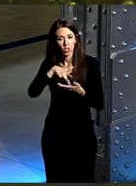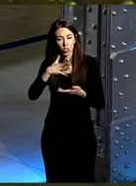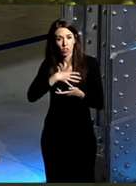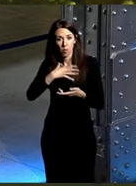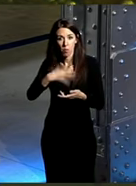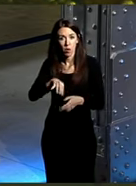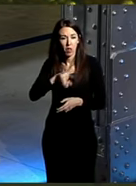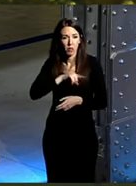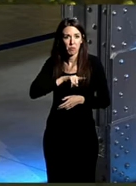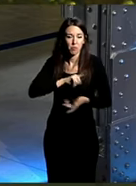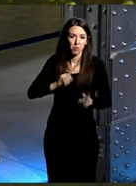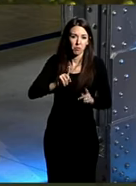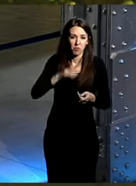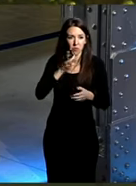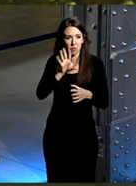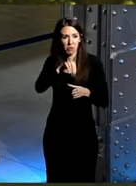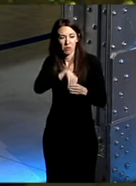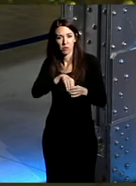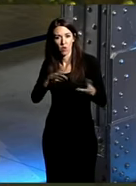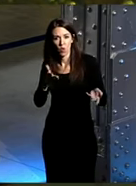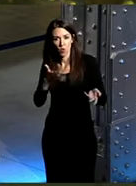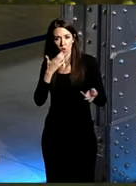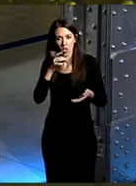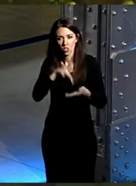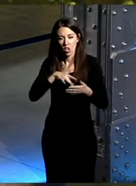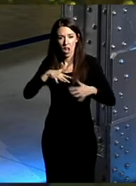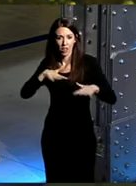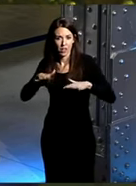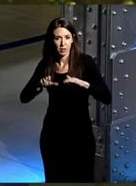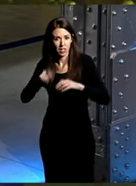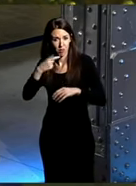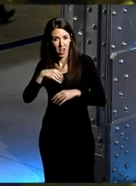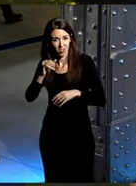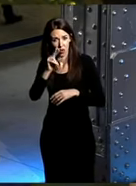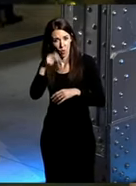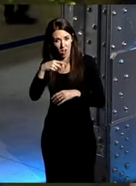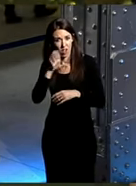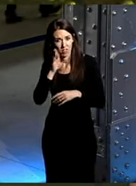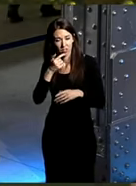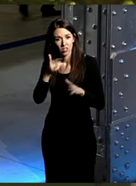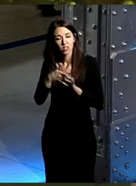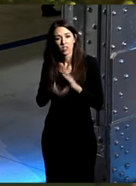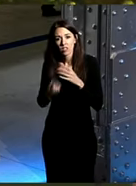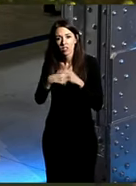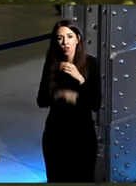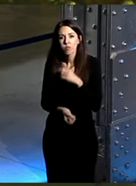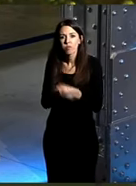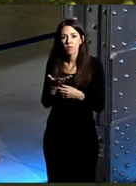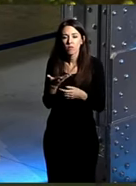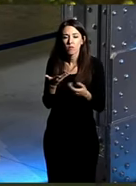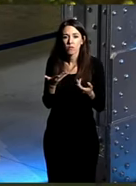mejor no se sienten en ese X% que son más activistas, como dice Juan, pues creamos este tipo de